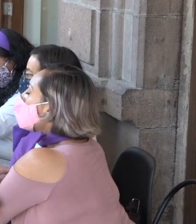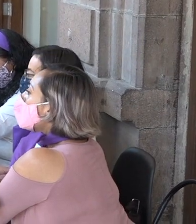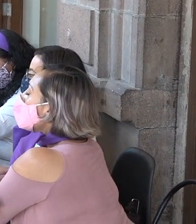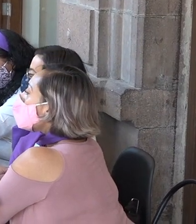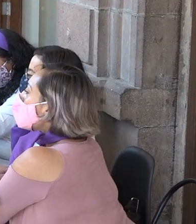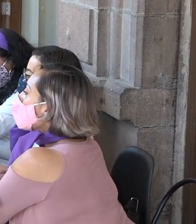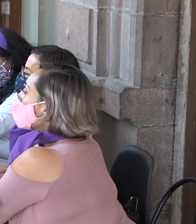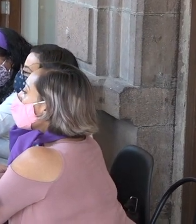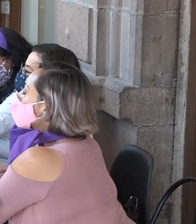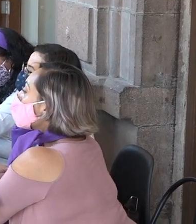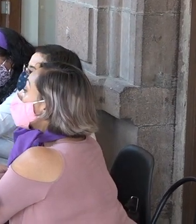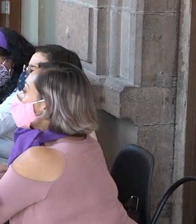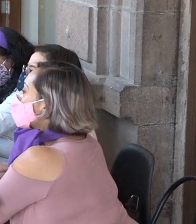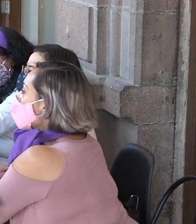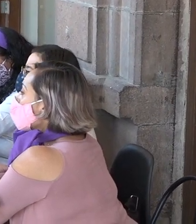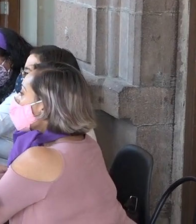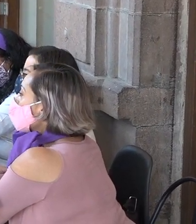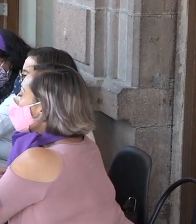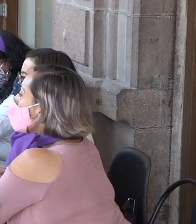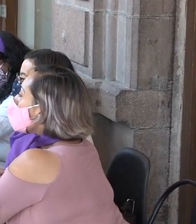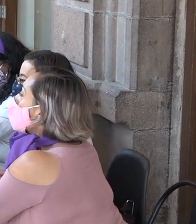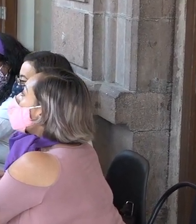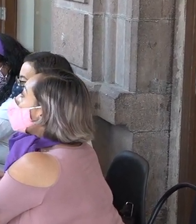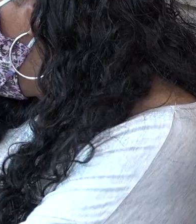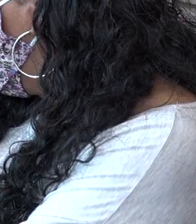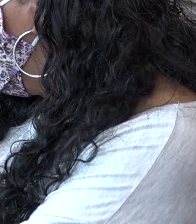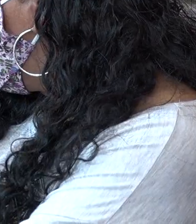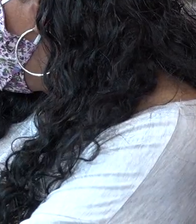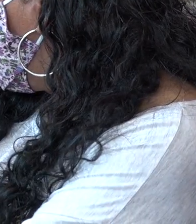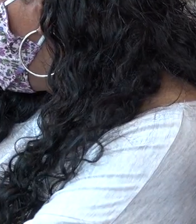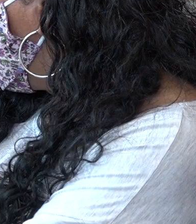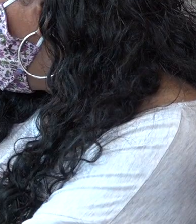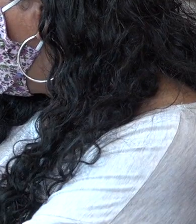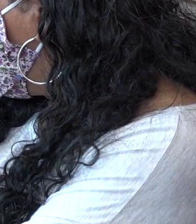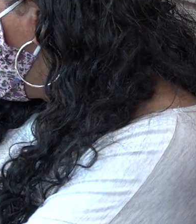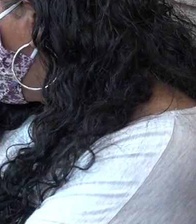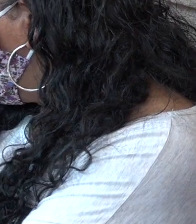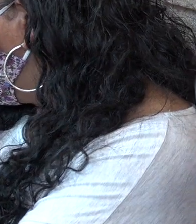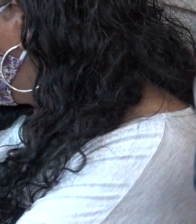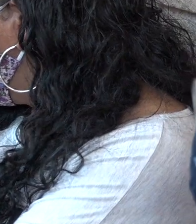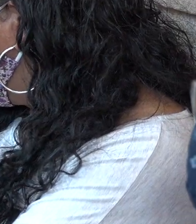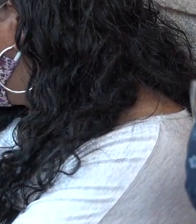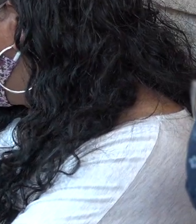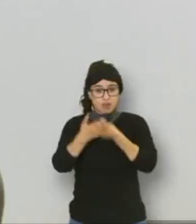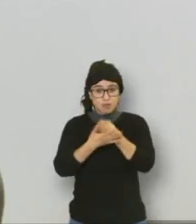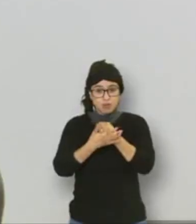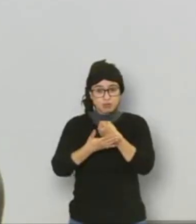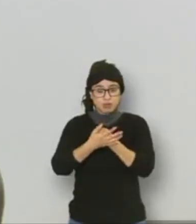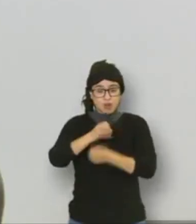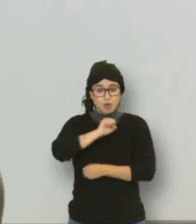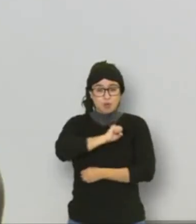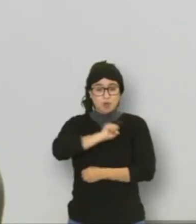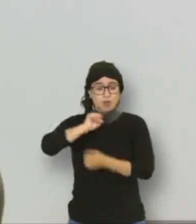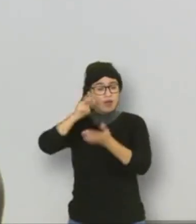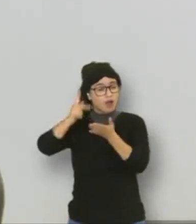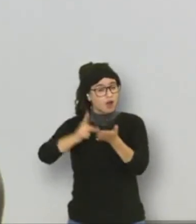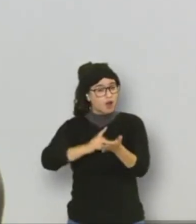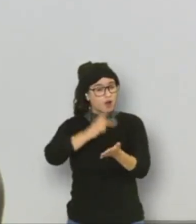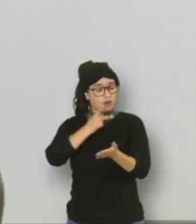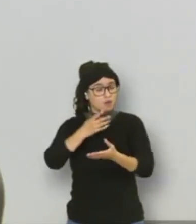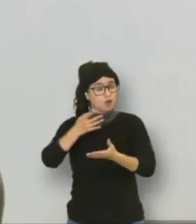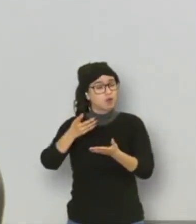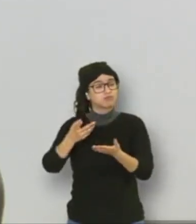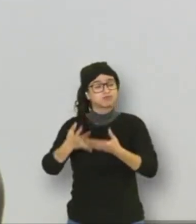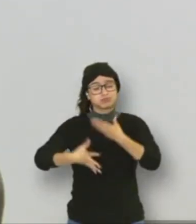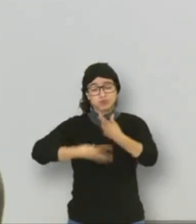Mujeres seguidoras de Francisca Reséndiz Lara, ex candidata al gobierno del estado por Morena, aseguraron que durante el mandato de Mónica